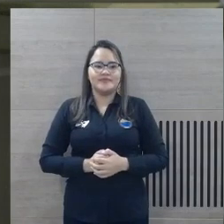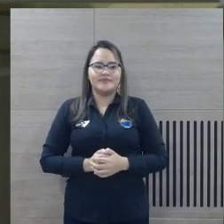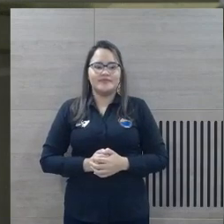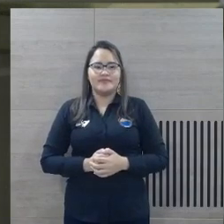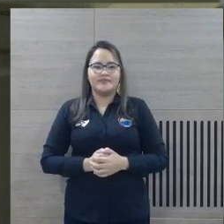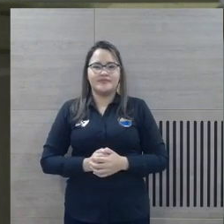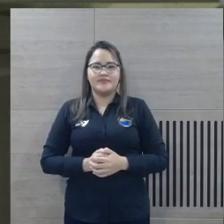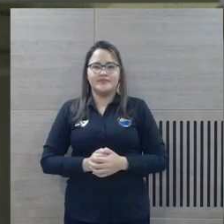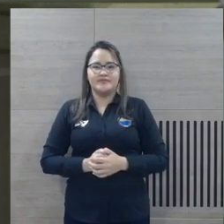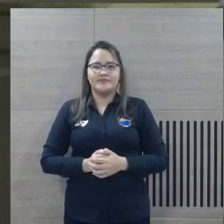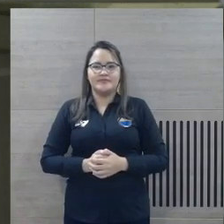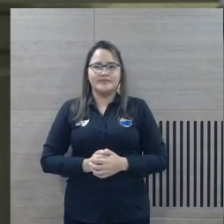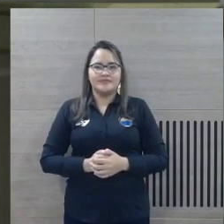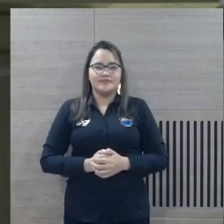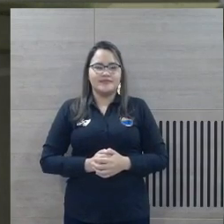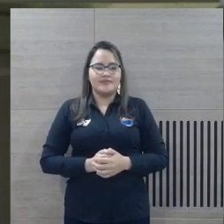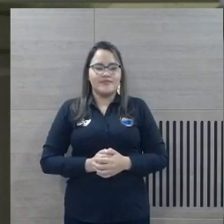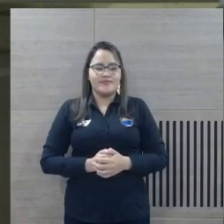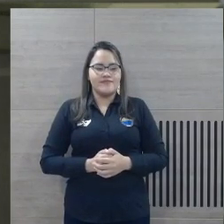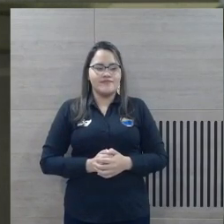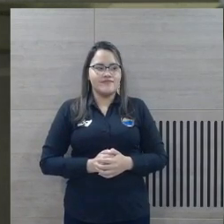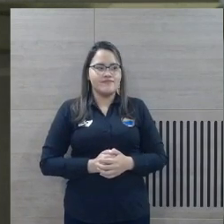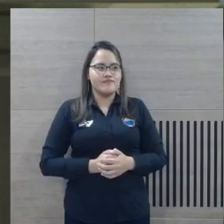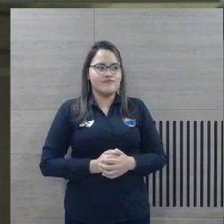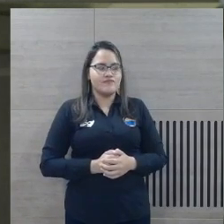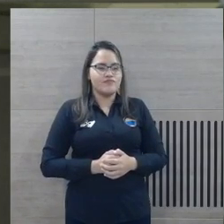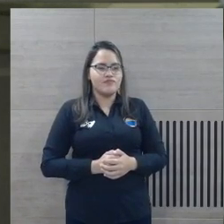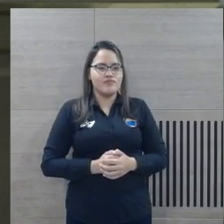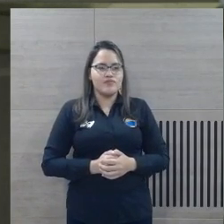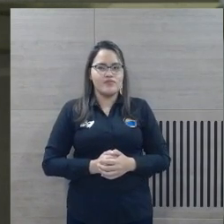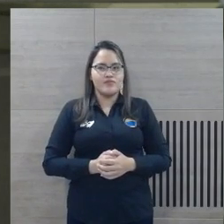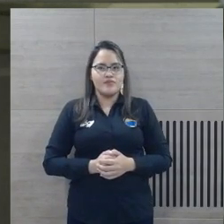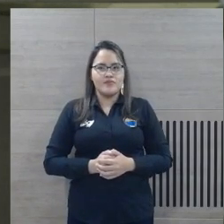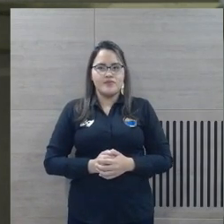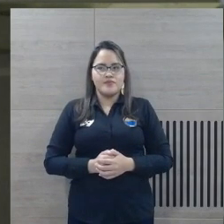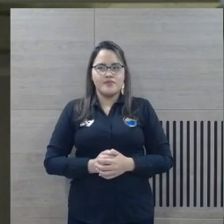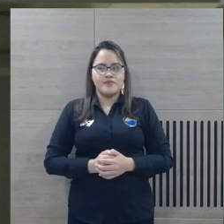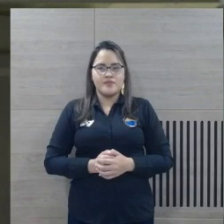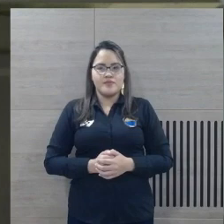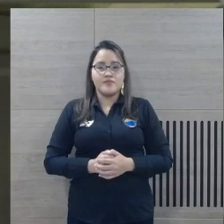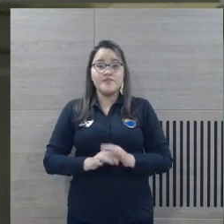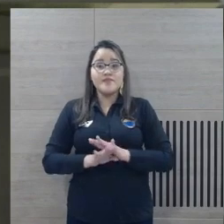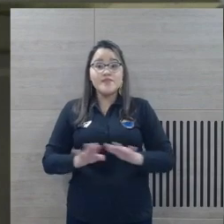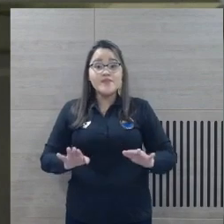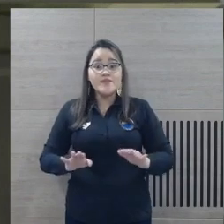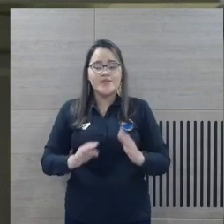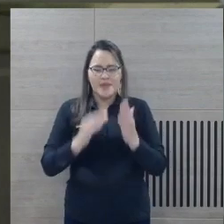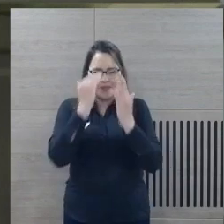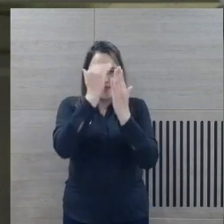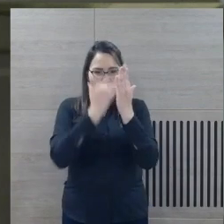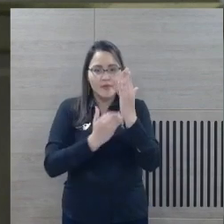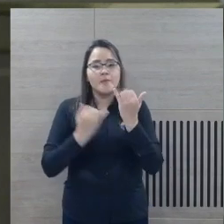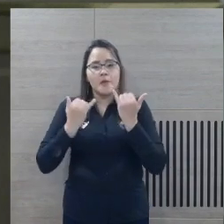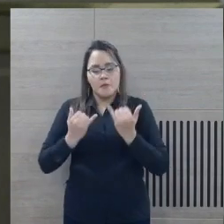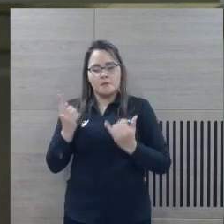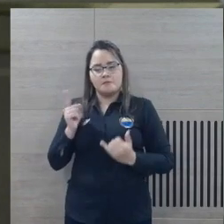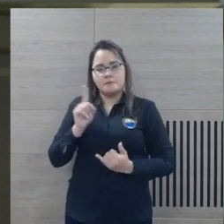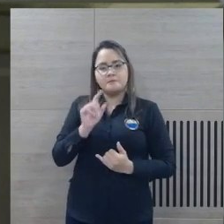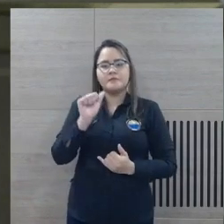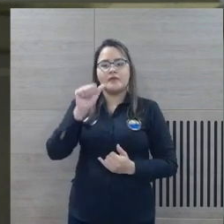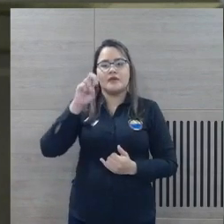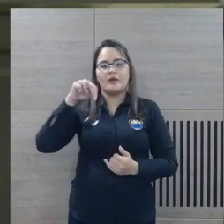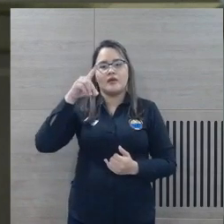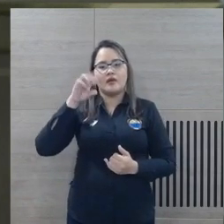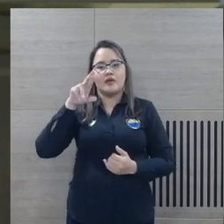Dando curso a nuestro orden del día, invitamos al graduado Andrés Agarra Rojano, del Programa de Ingeniería Electrónica, en representación de los graduados